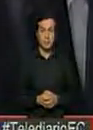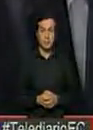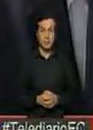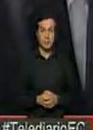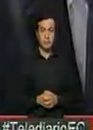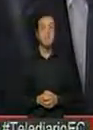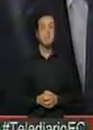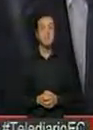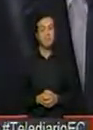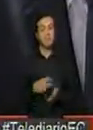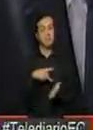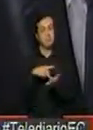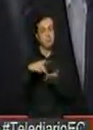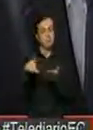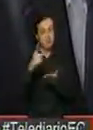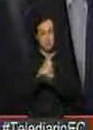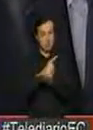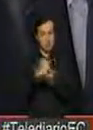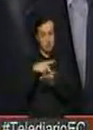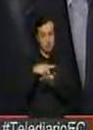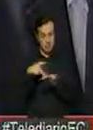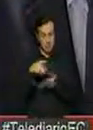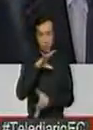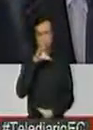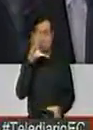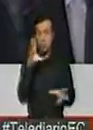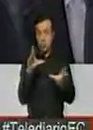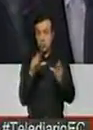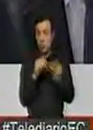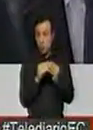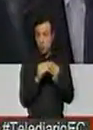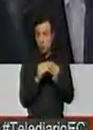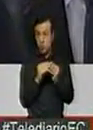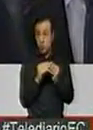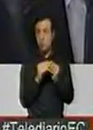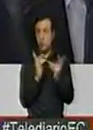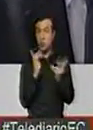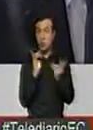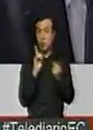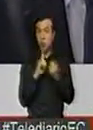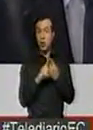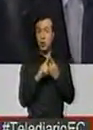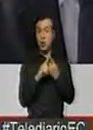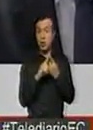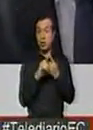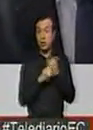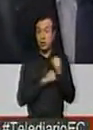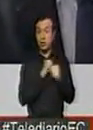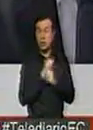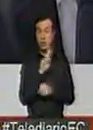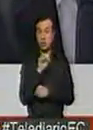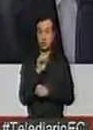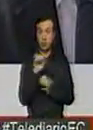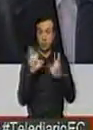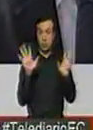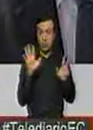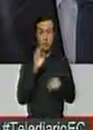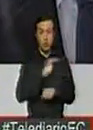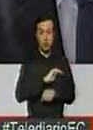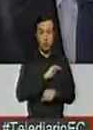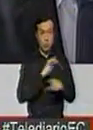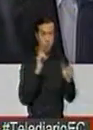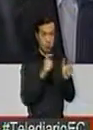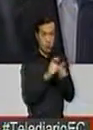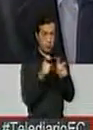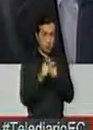Vamos a hacer el pago durante esta semana de todo lo pendiente hasta el 2018, tanto para municipios pequeños